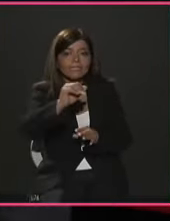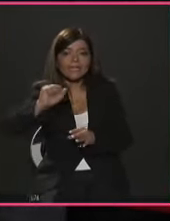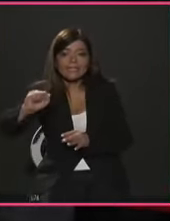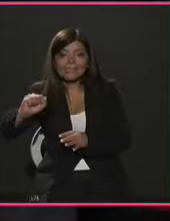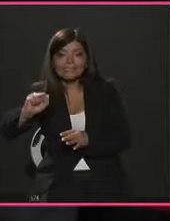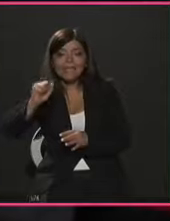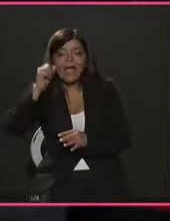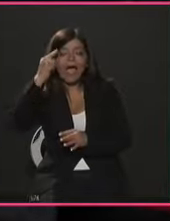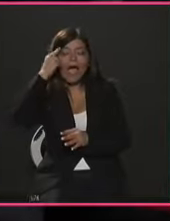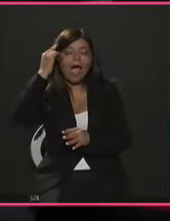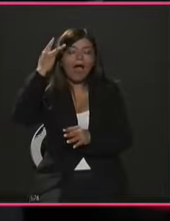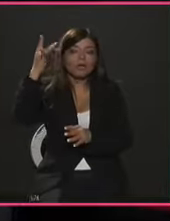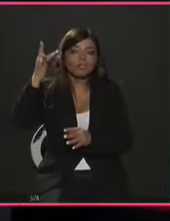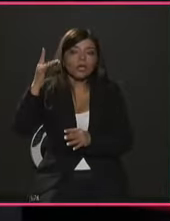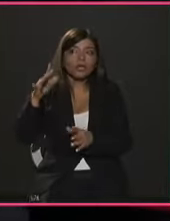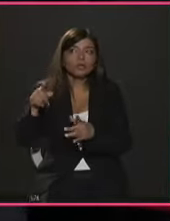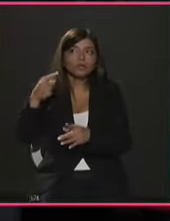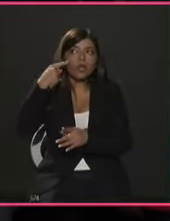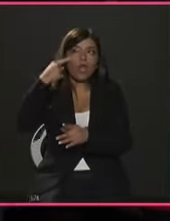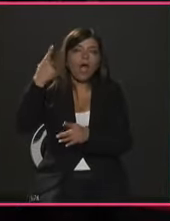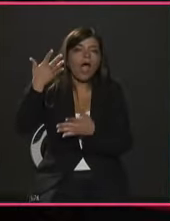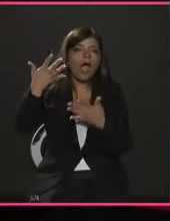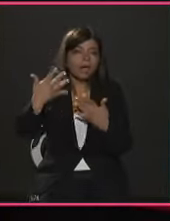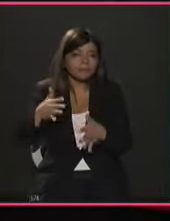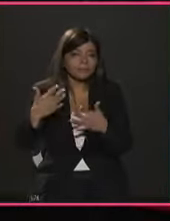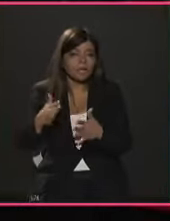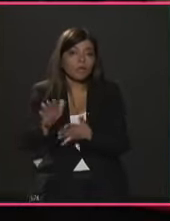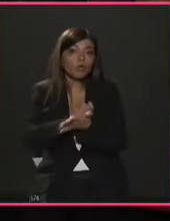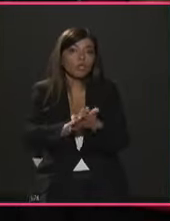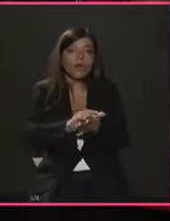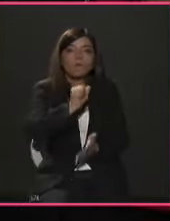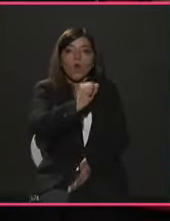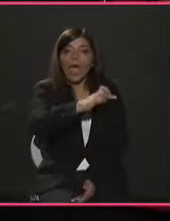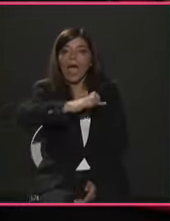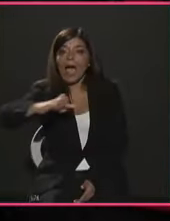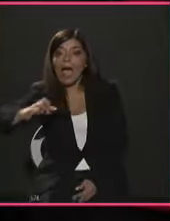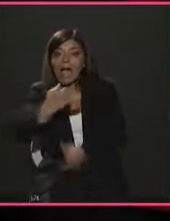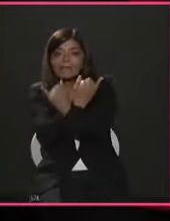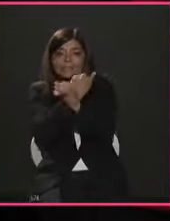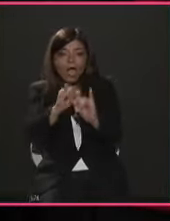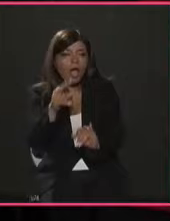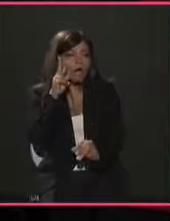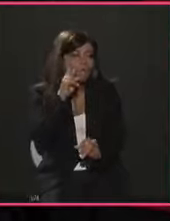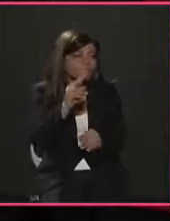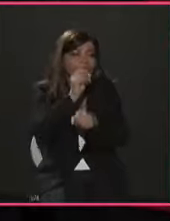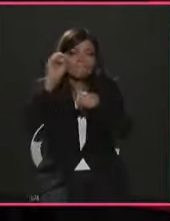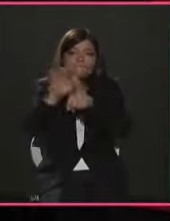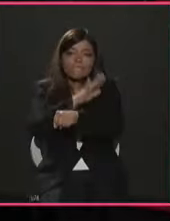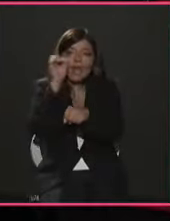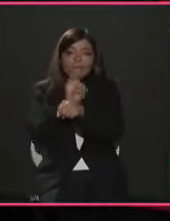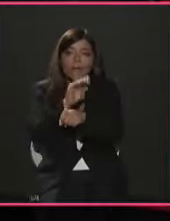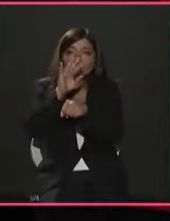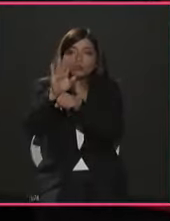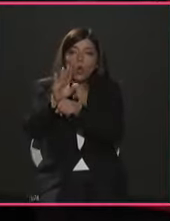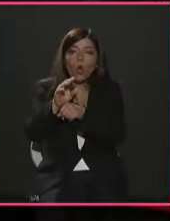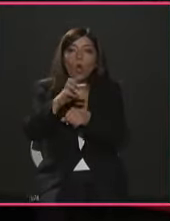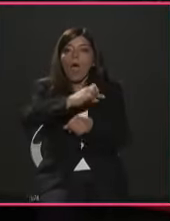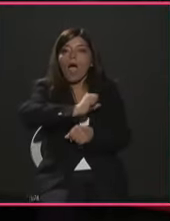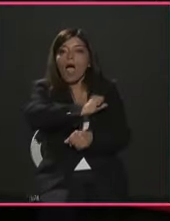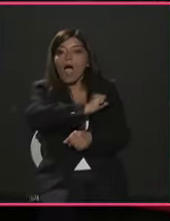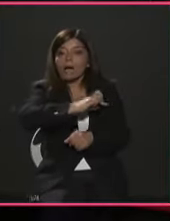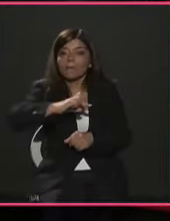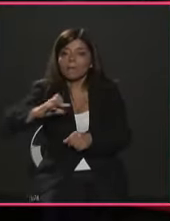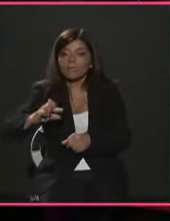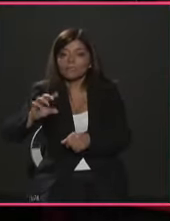día está mucho más cerca de lo que creemos cuando usamos una aplicación de streaming para ver películas o cuando usamos una aplicación para